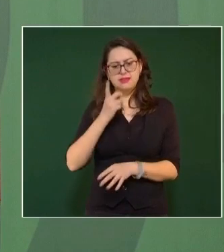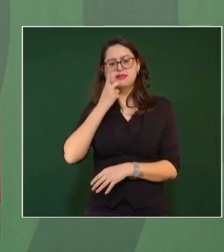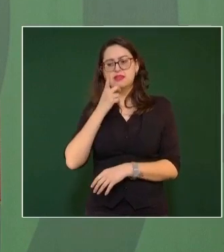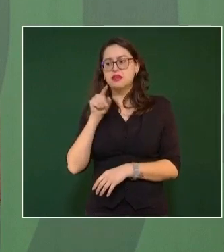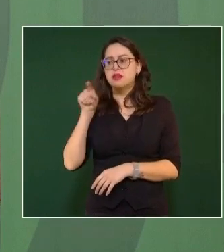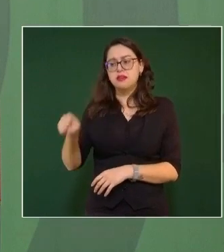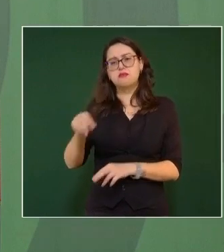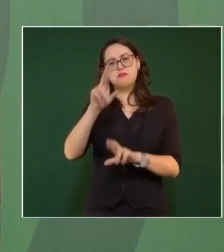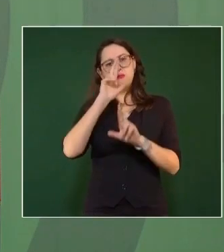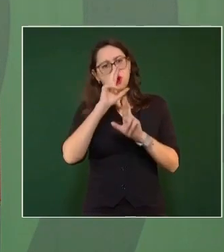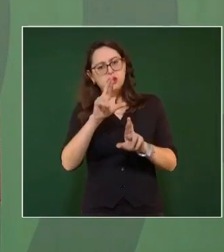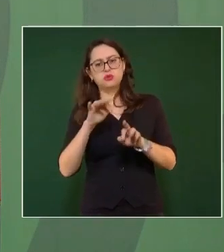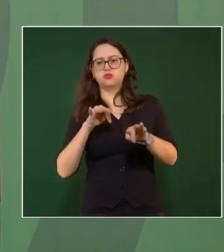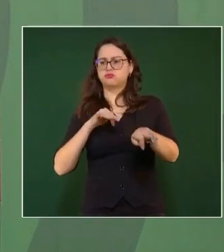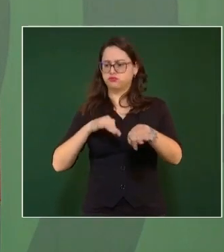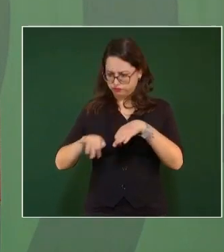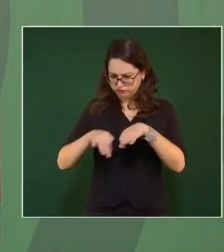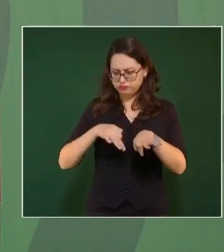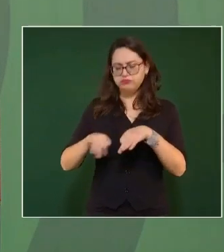respetuoso, trabajador,